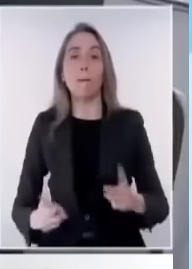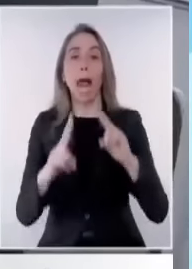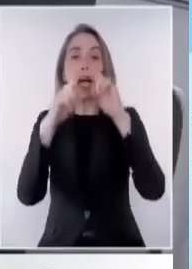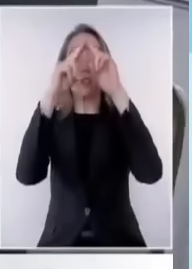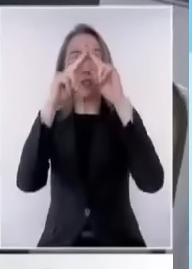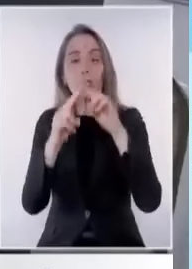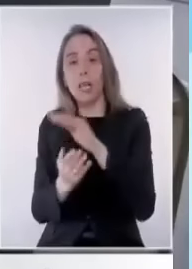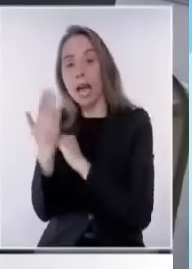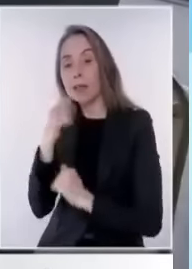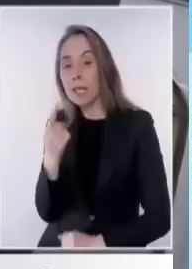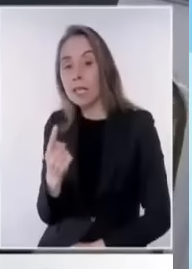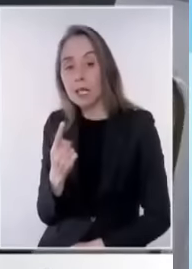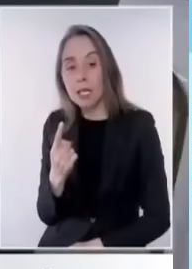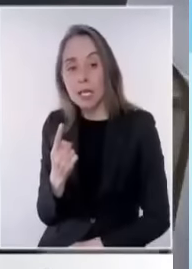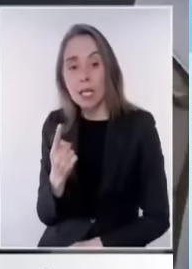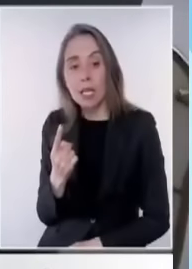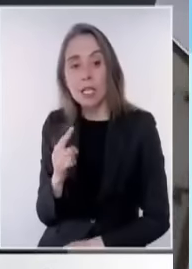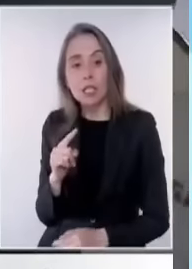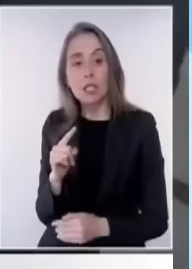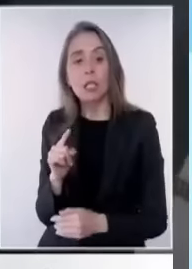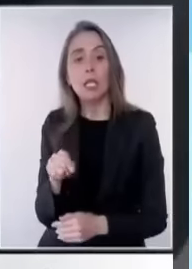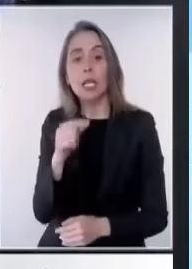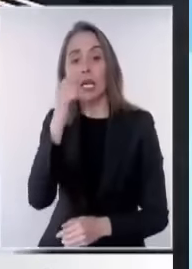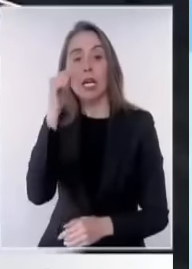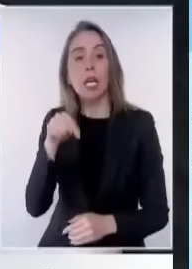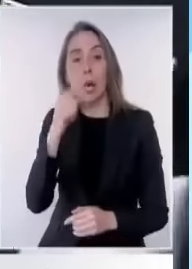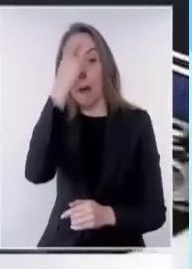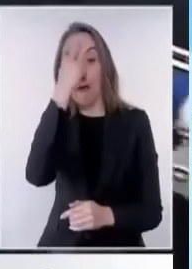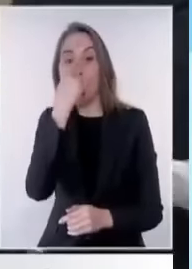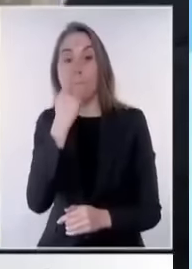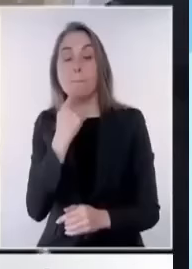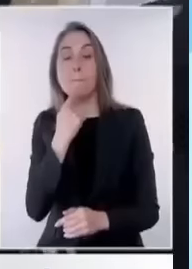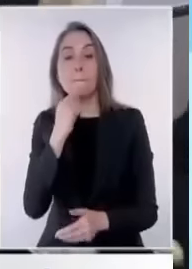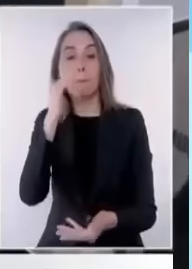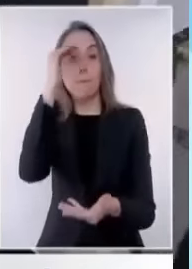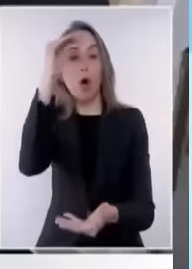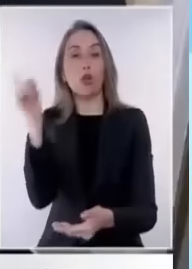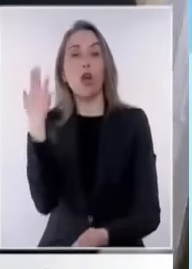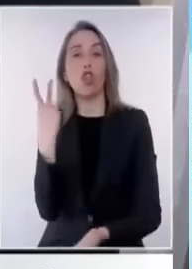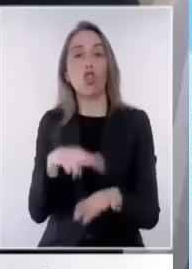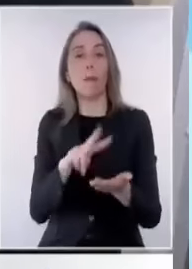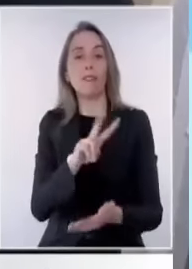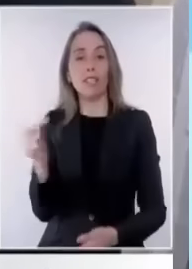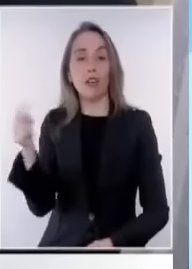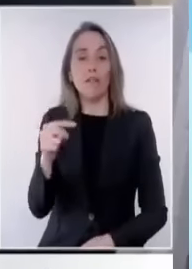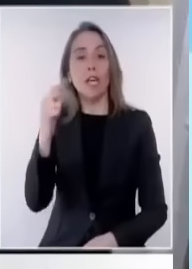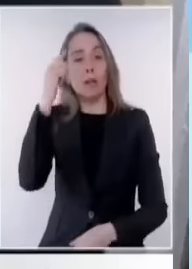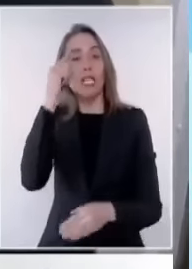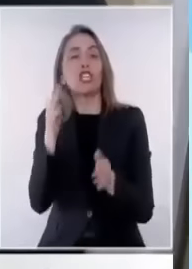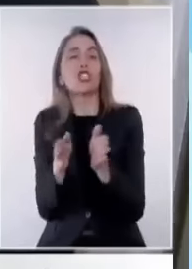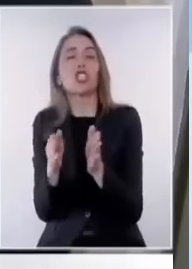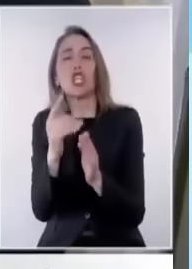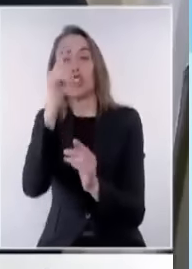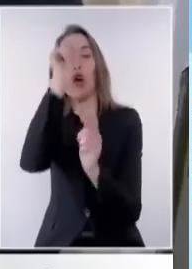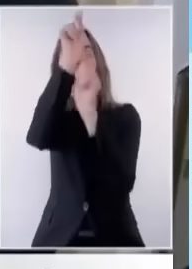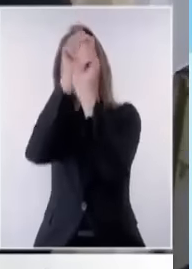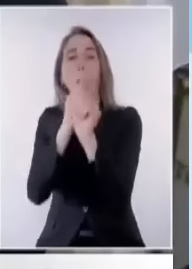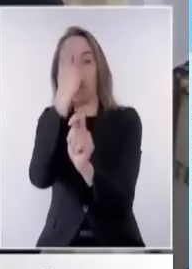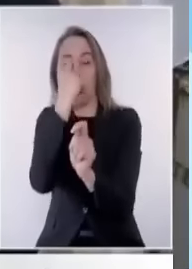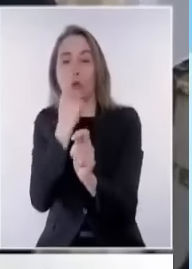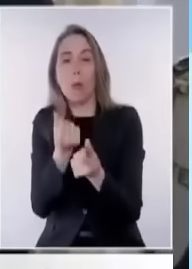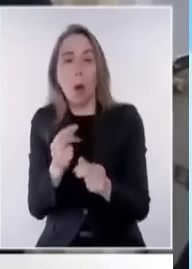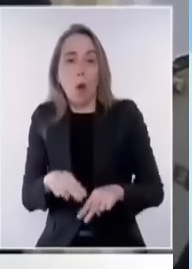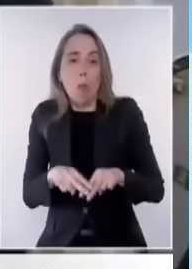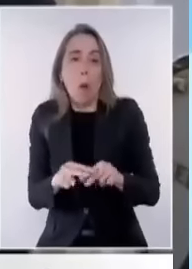Comenté yo el 2022 cuando estuvimos aquí que este monumento resultó más grande de lo esperado en atención